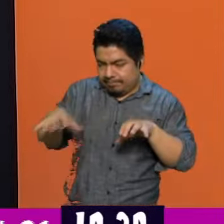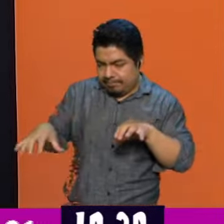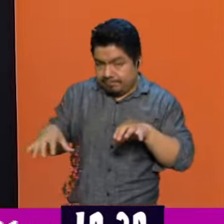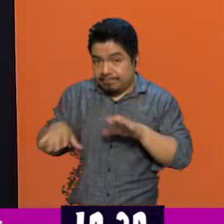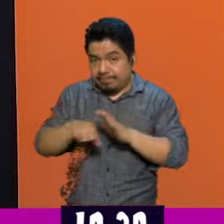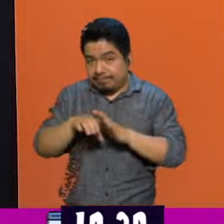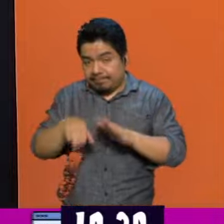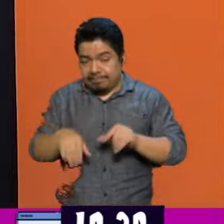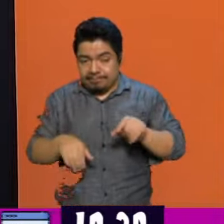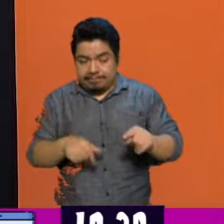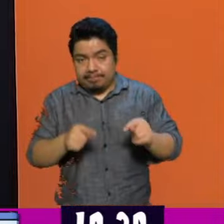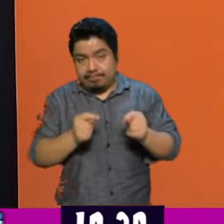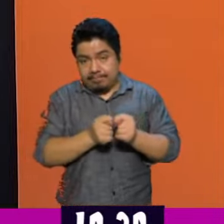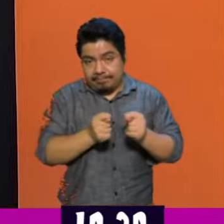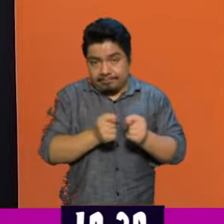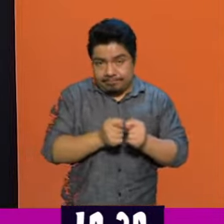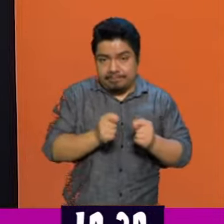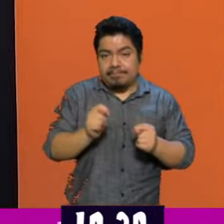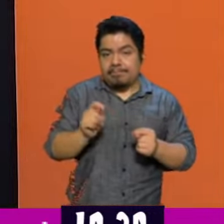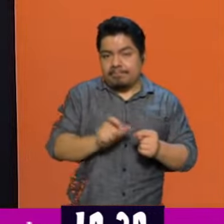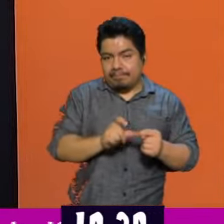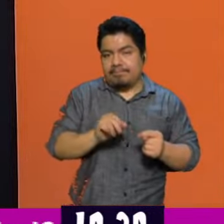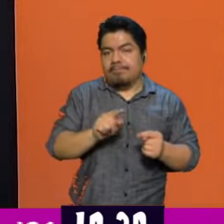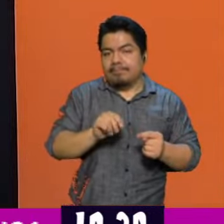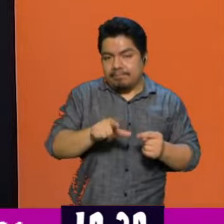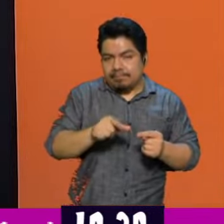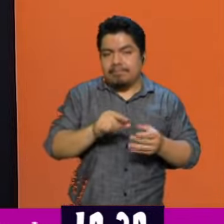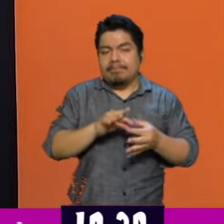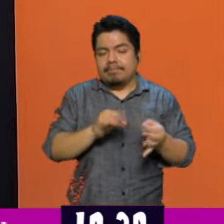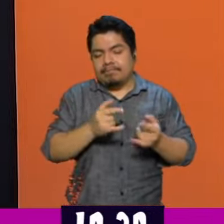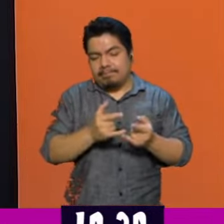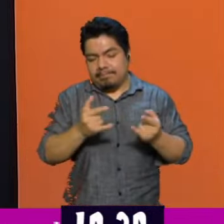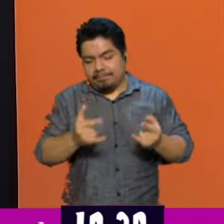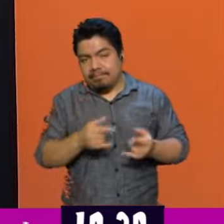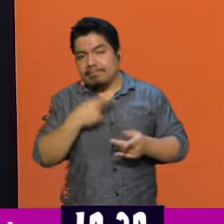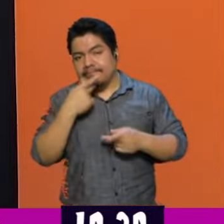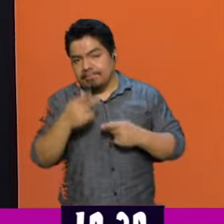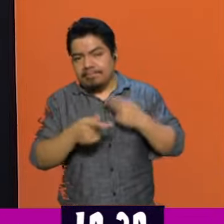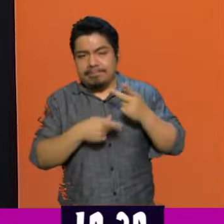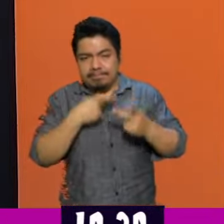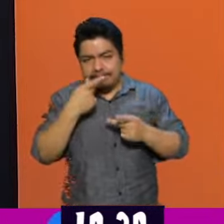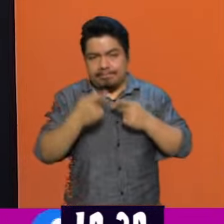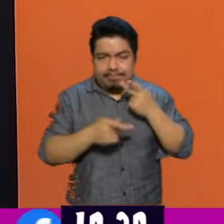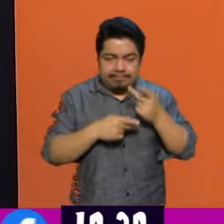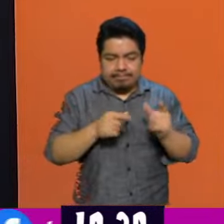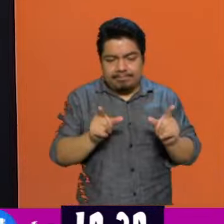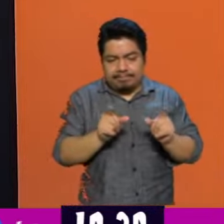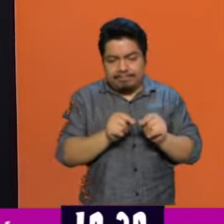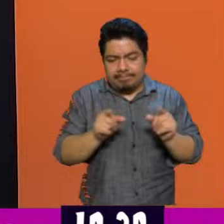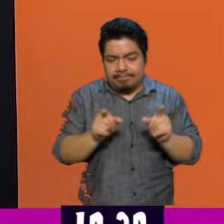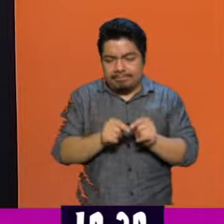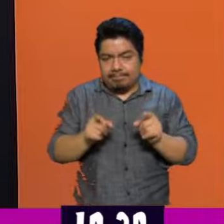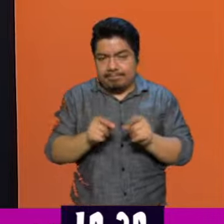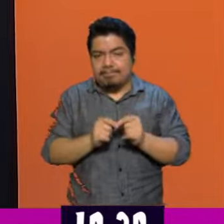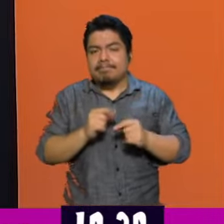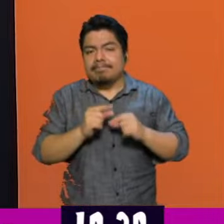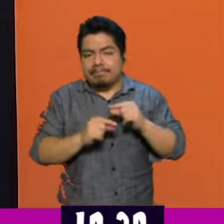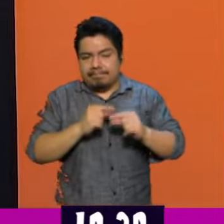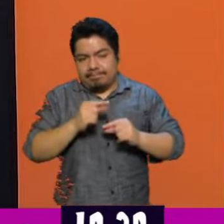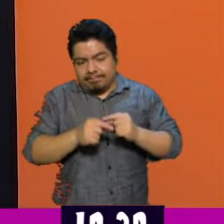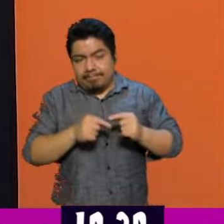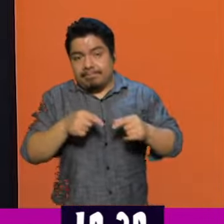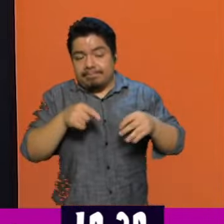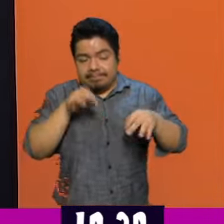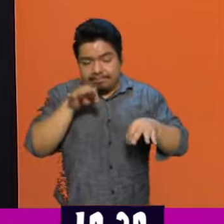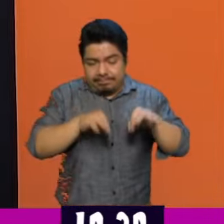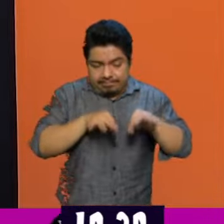está el tío Felipe con Xochitl y están a modo de narración oral compartiendo con pequeñas escenas y cuadros en donde a partir de los